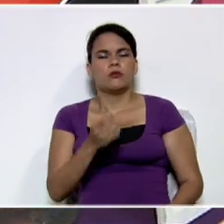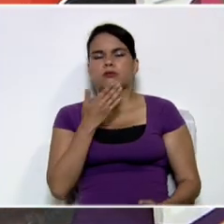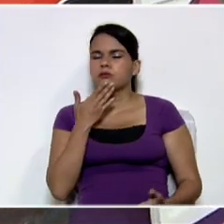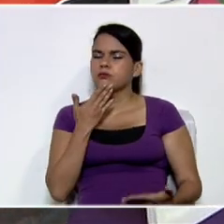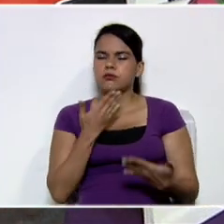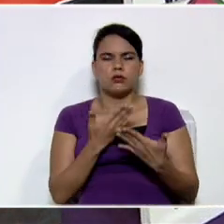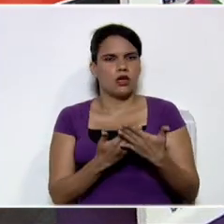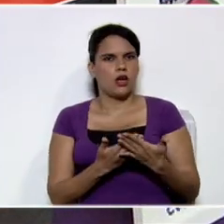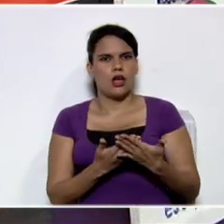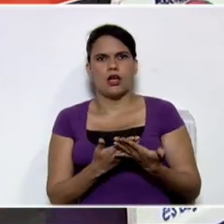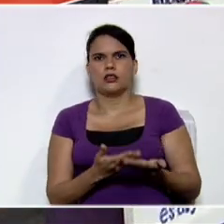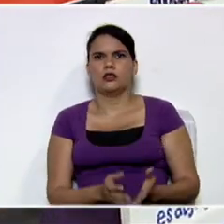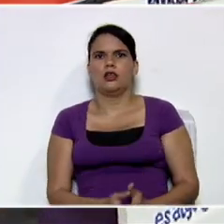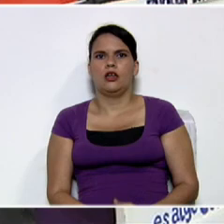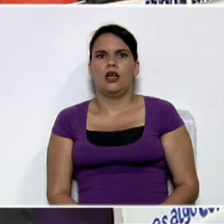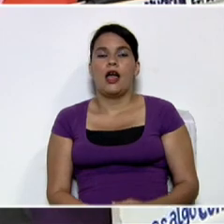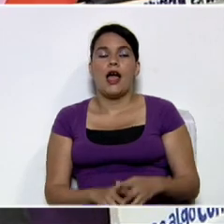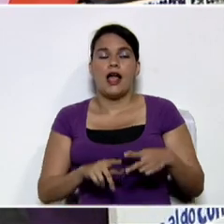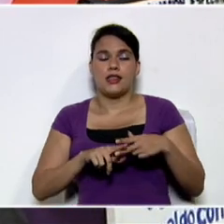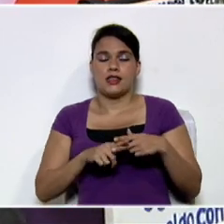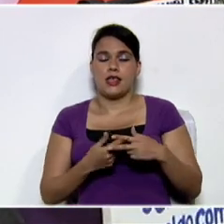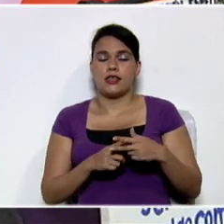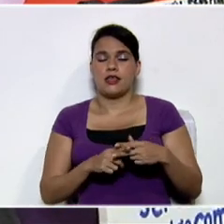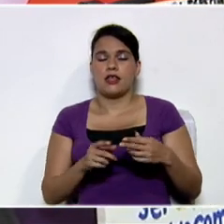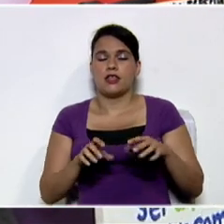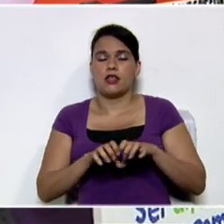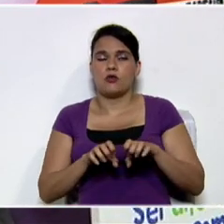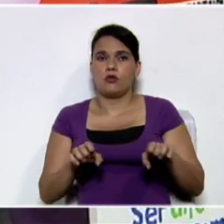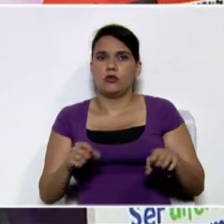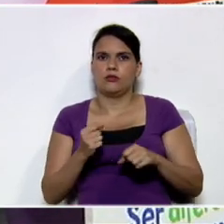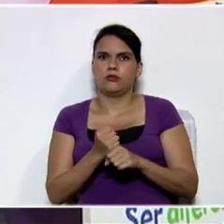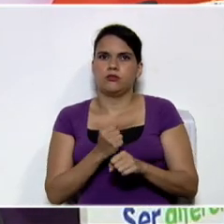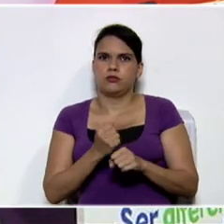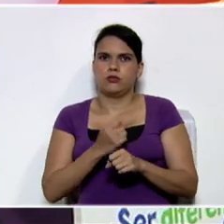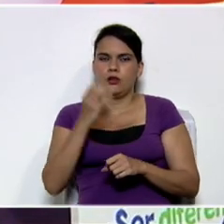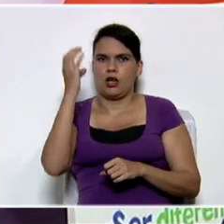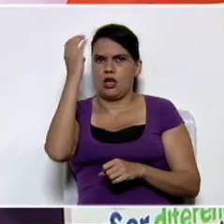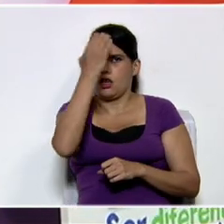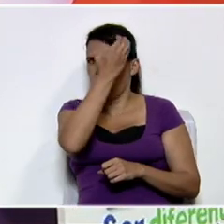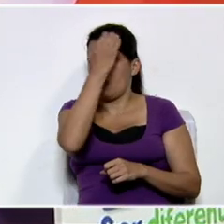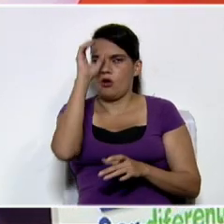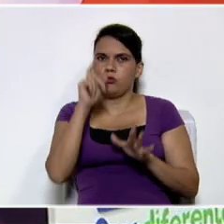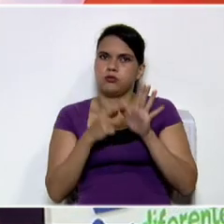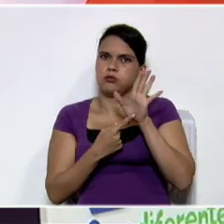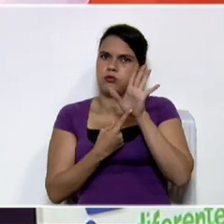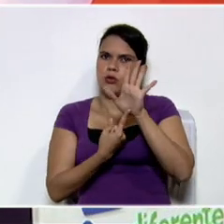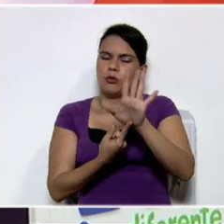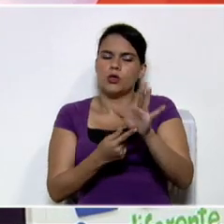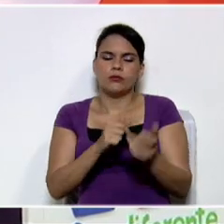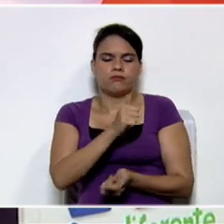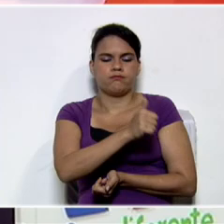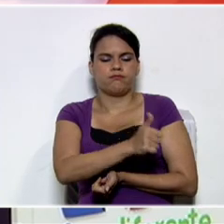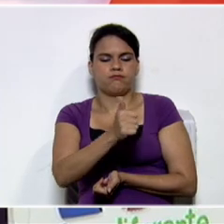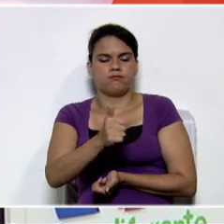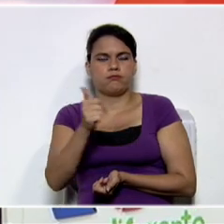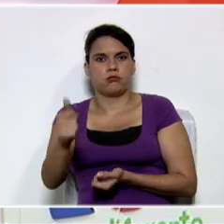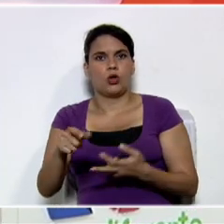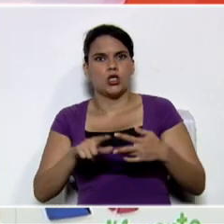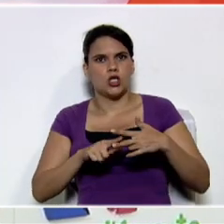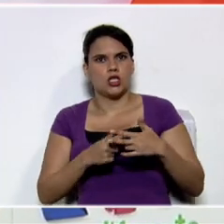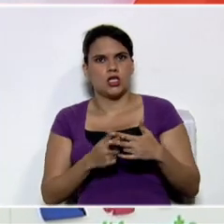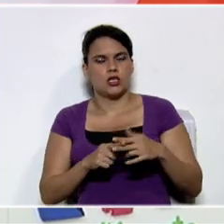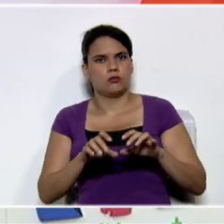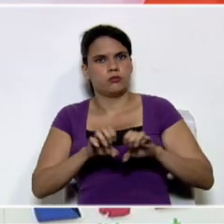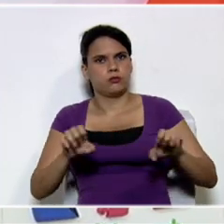Muchísimas gracias al Taller de Educación Laboral Caricuao. Una muestra de cada uno de esos talleres de